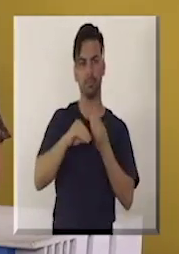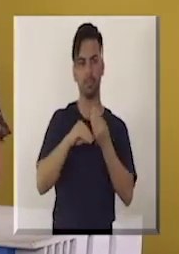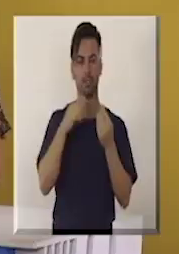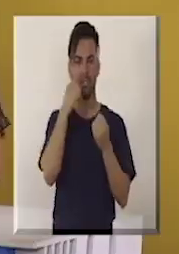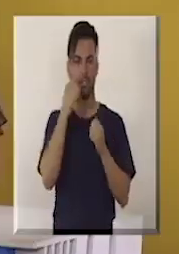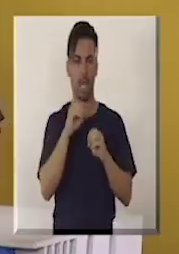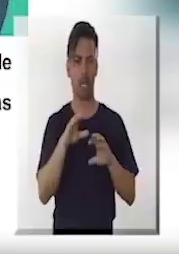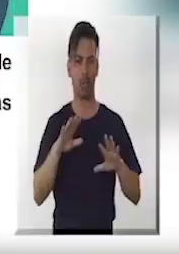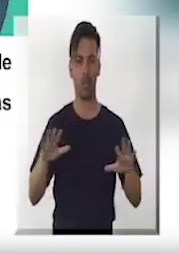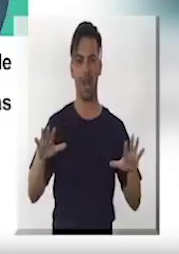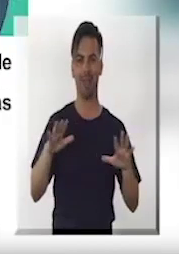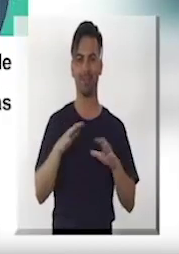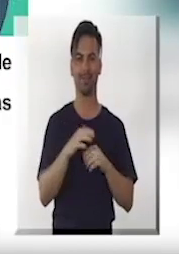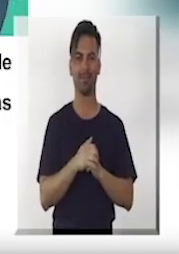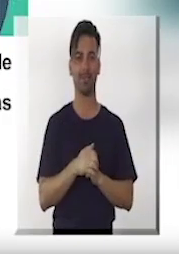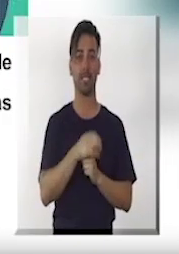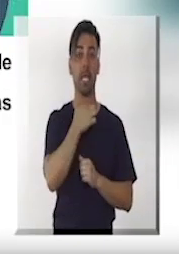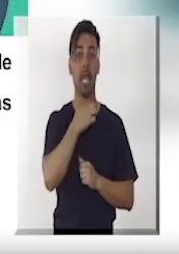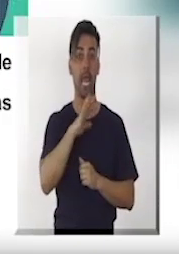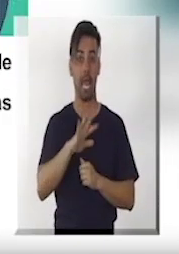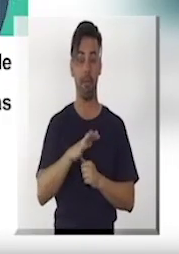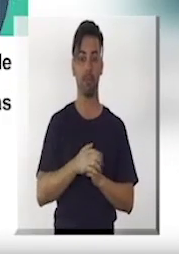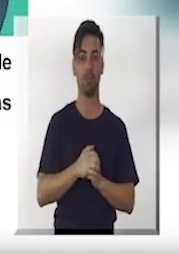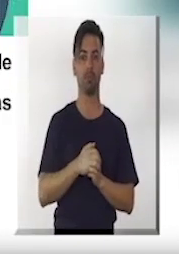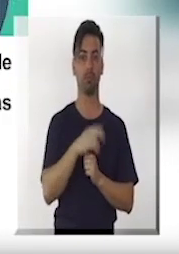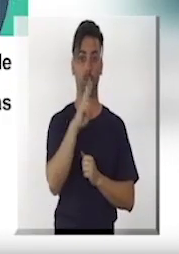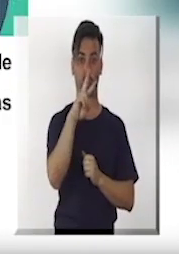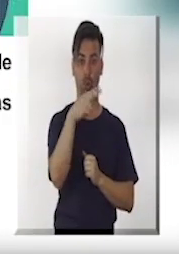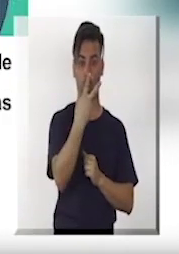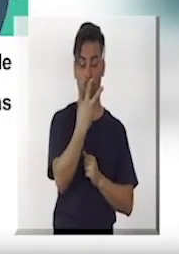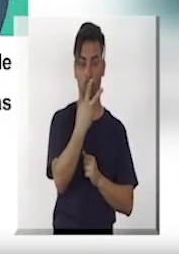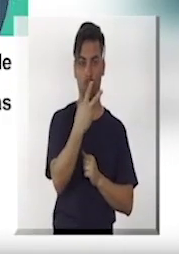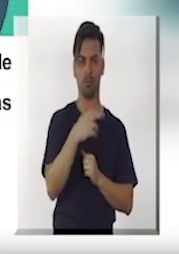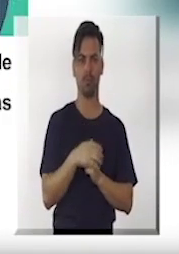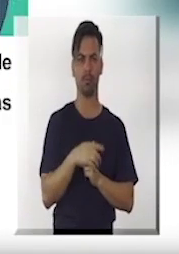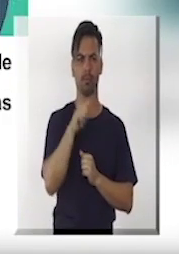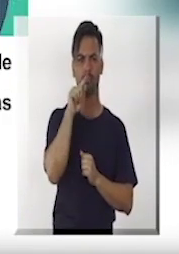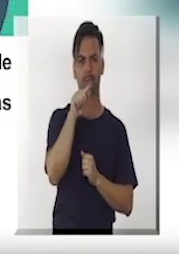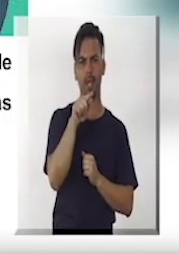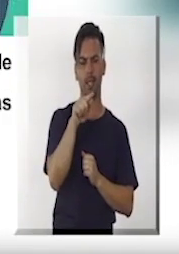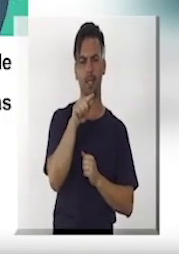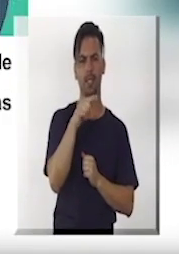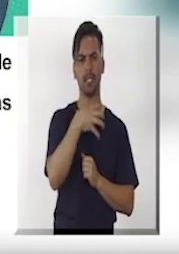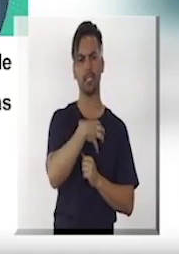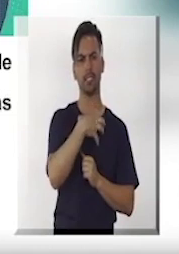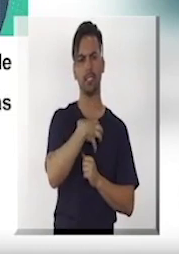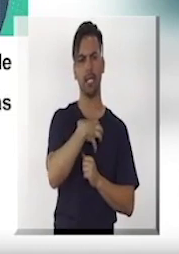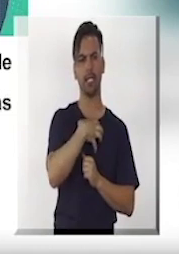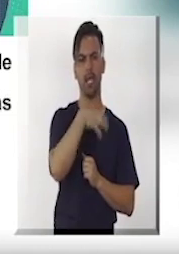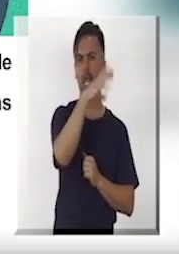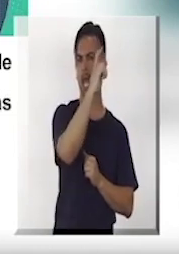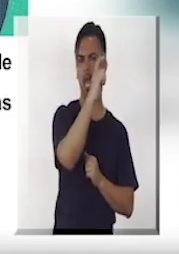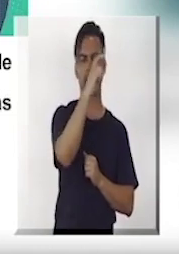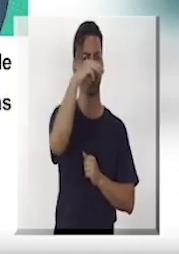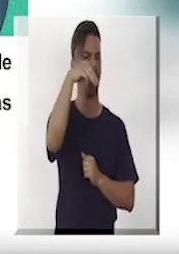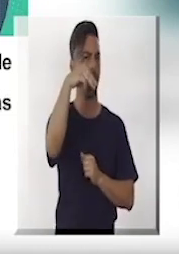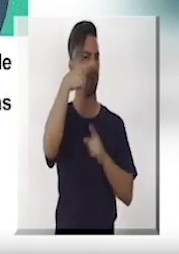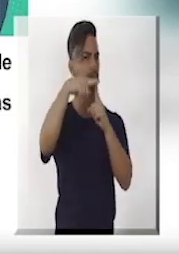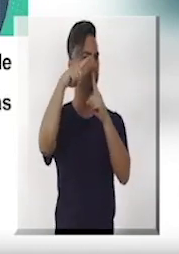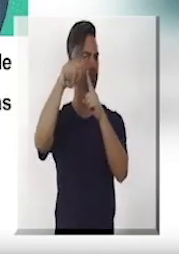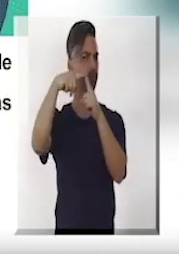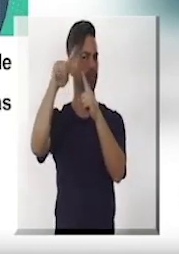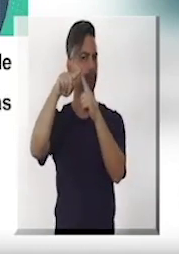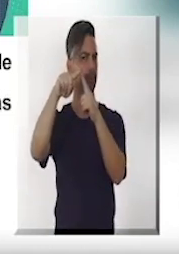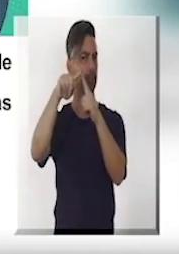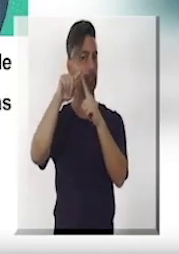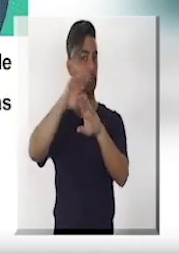común. Por ejemplo, en el ejemplo 2, repito, usted lo tiene en el lenguaje de las variables y lo va a escribir